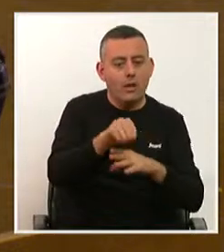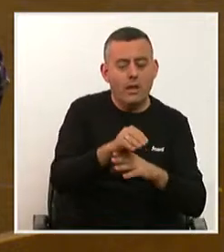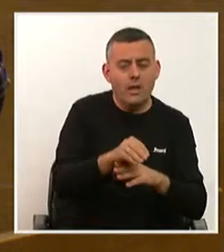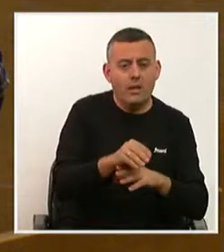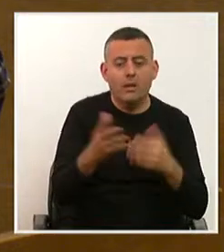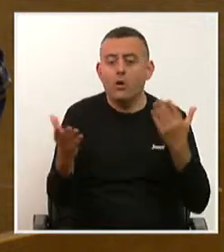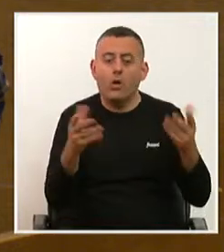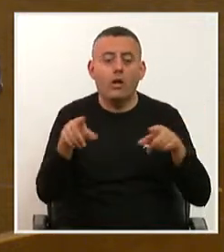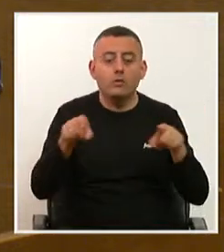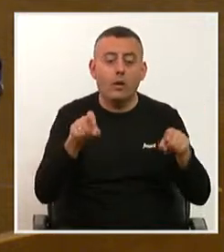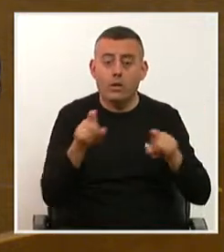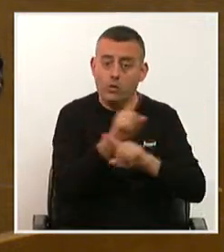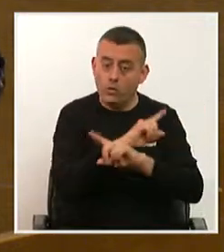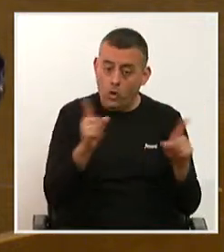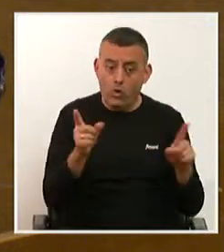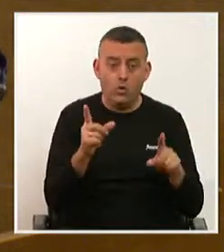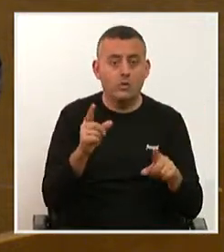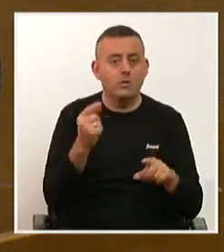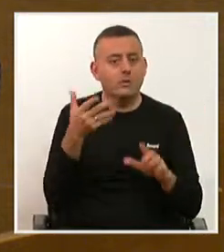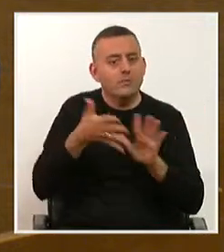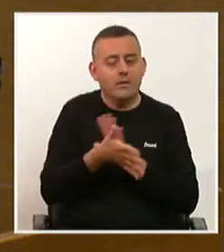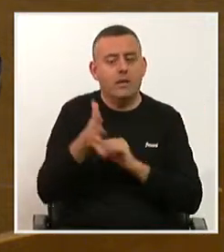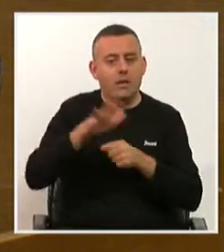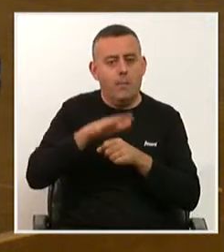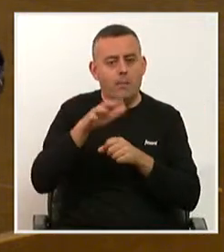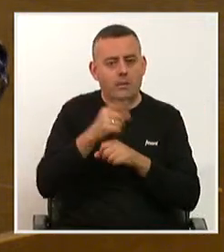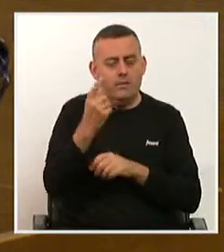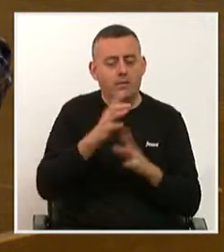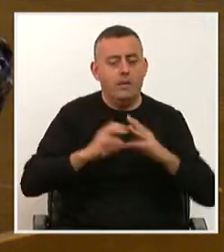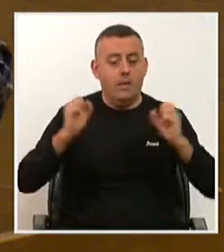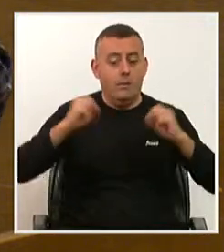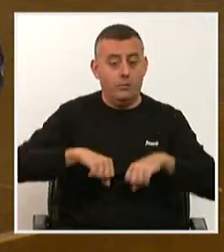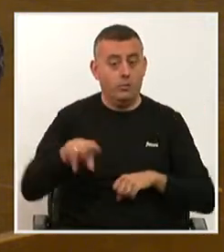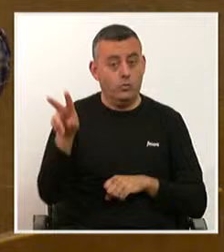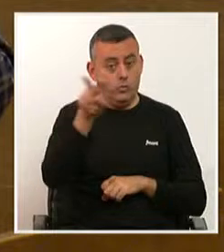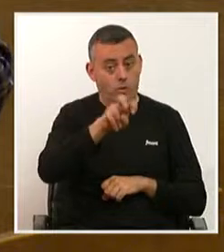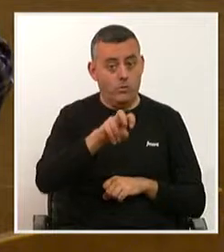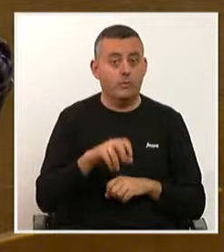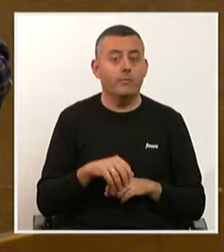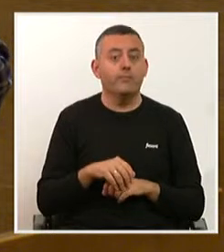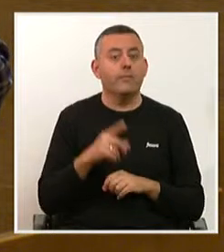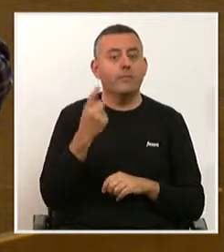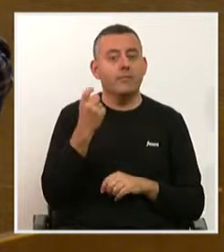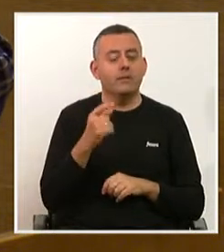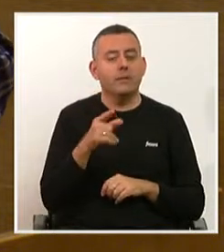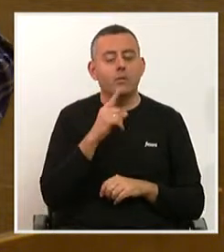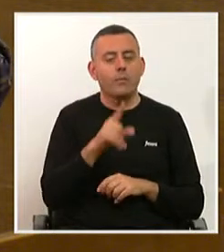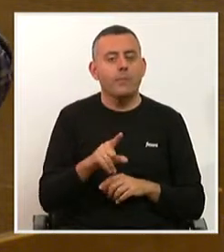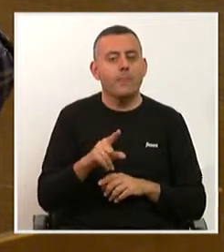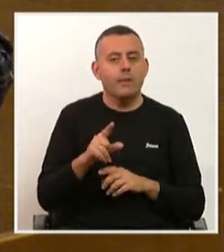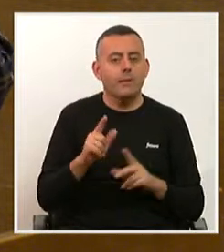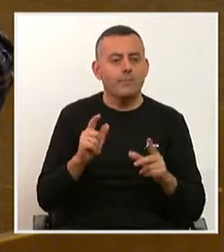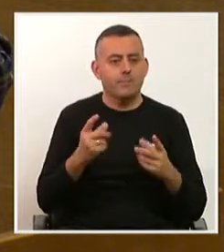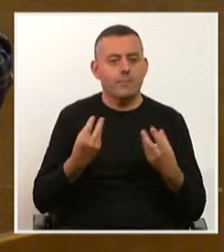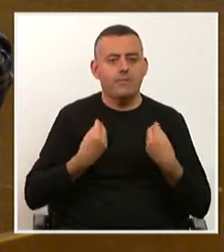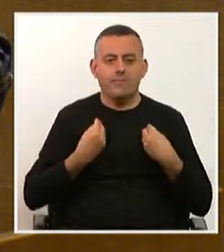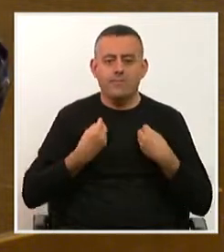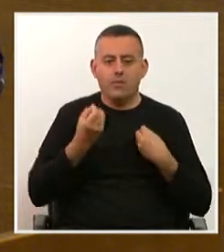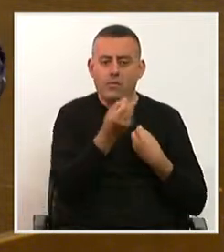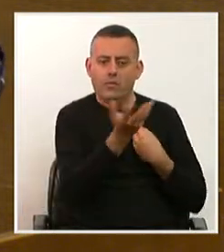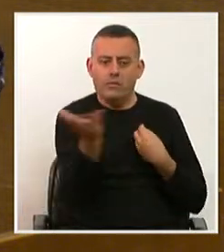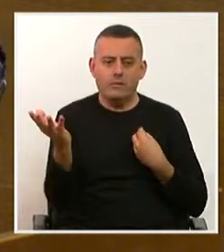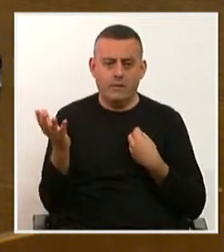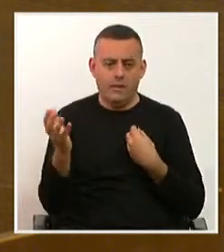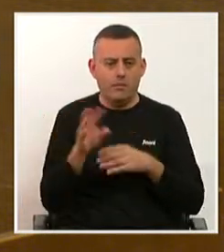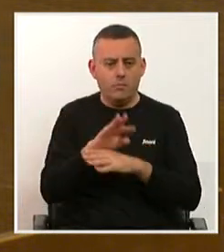un model un pae quea en Per desc la protec de la biodiversidad per desc que sí